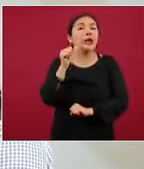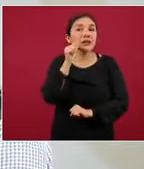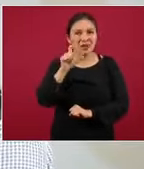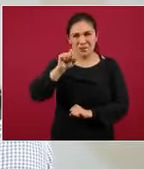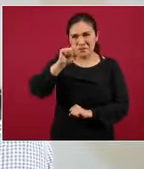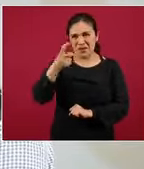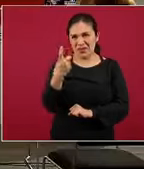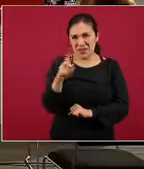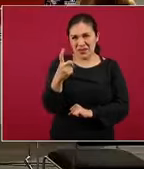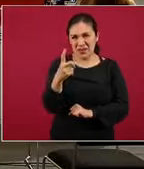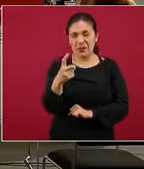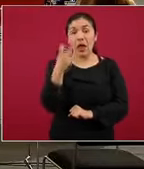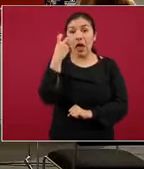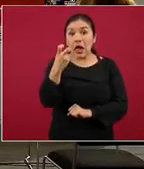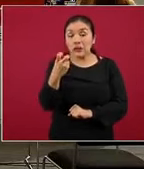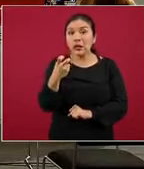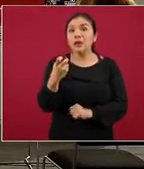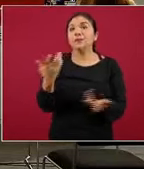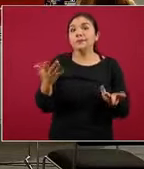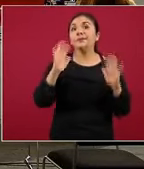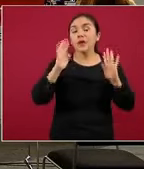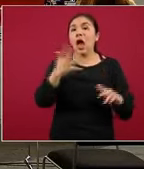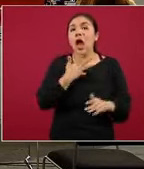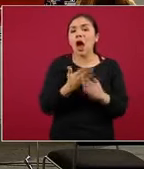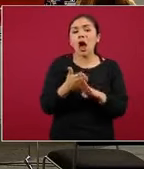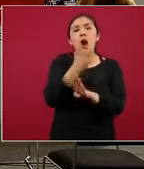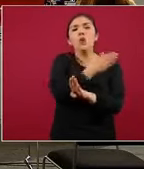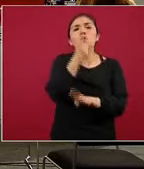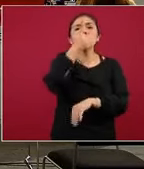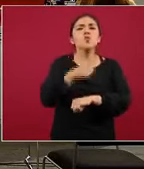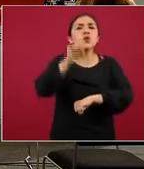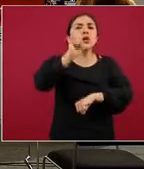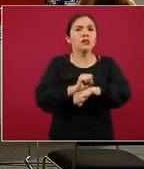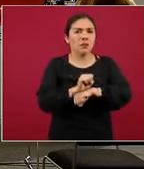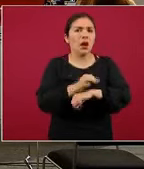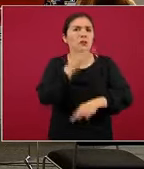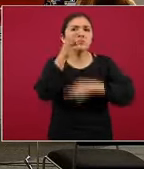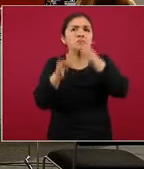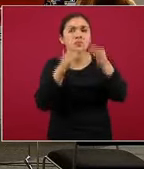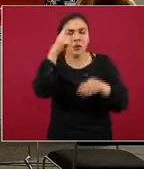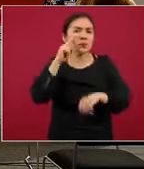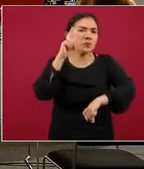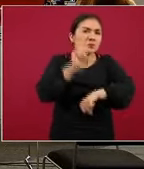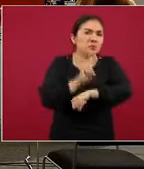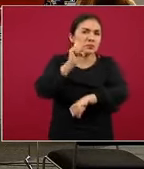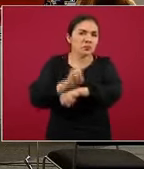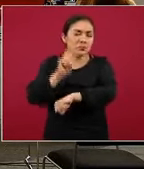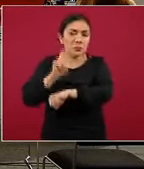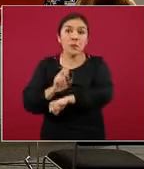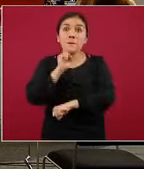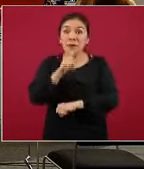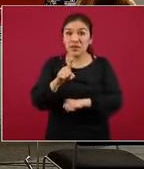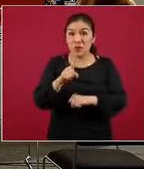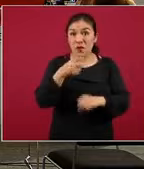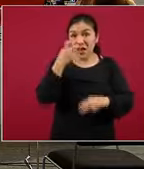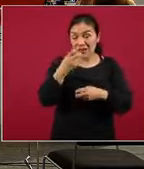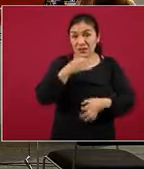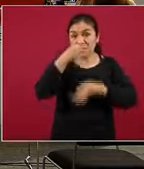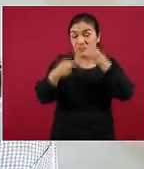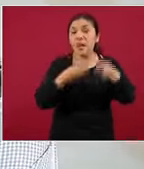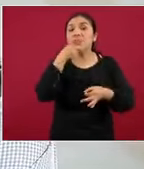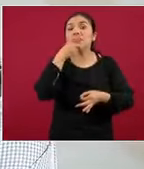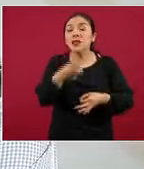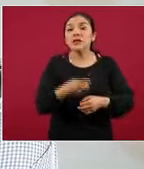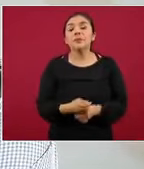20, es un evento que ya se tiene una semana al menos pública en seguimiento, y además la misma nota dice que